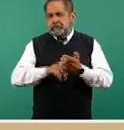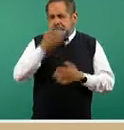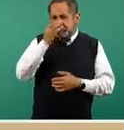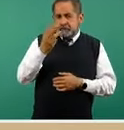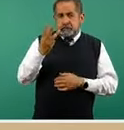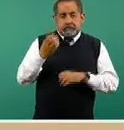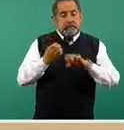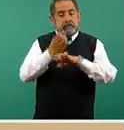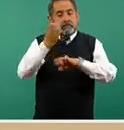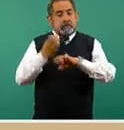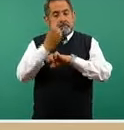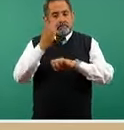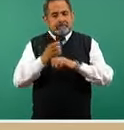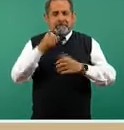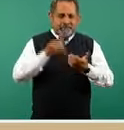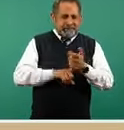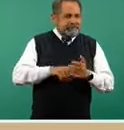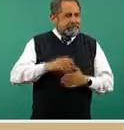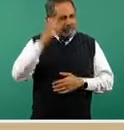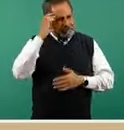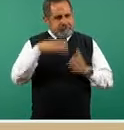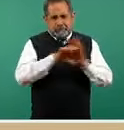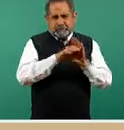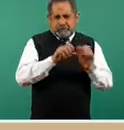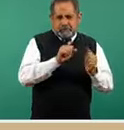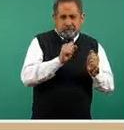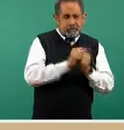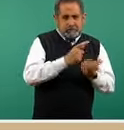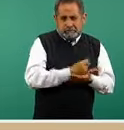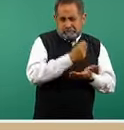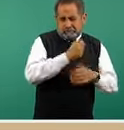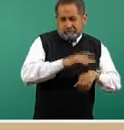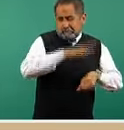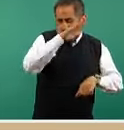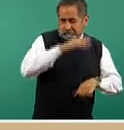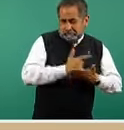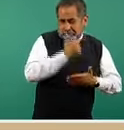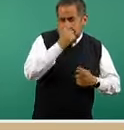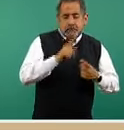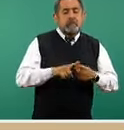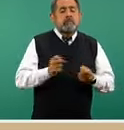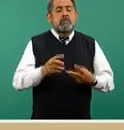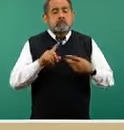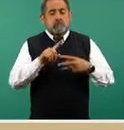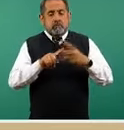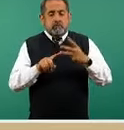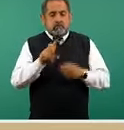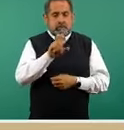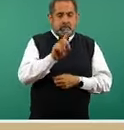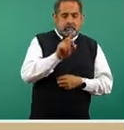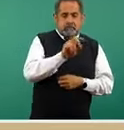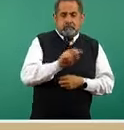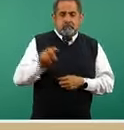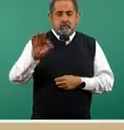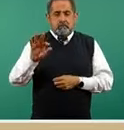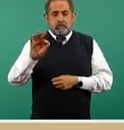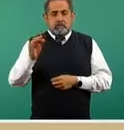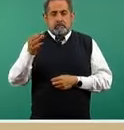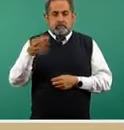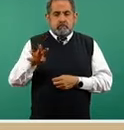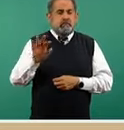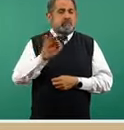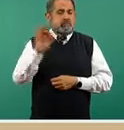entidades para efecto de las camas generales tienen una ocupación que fluctúa entre un 30 y un